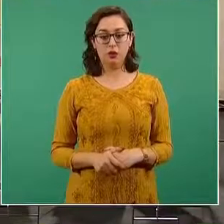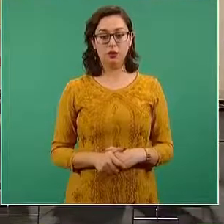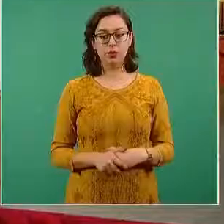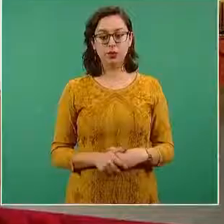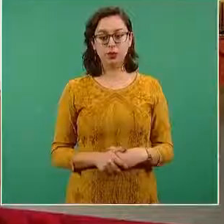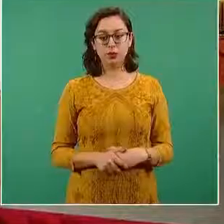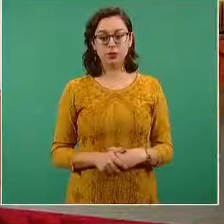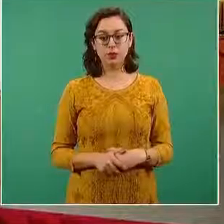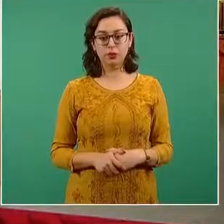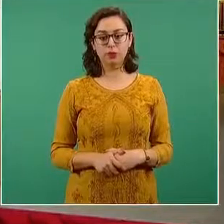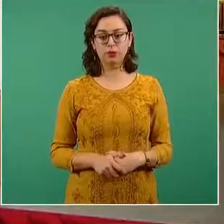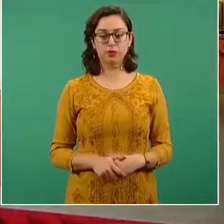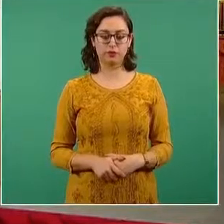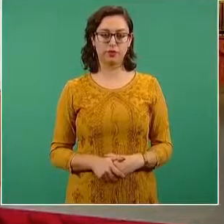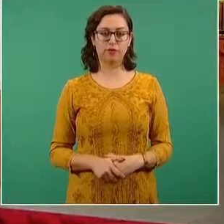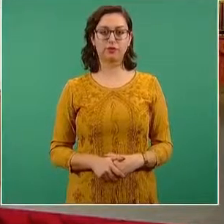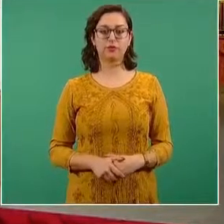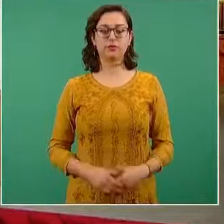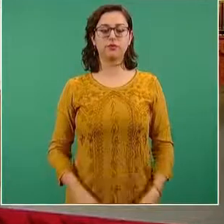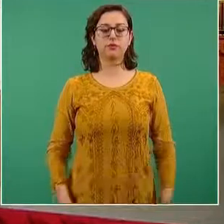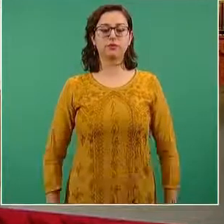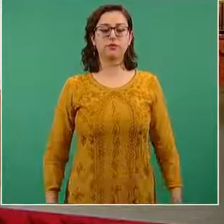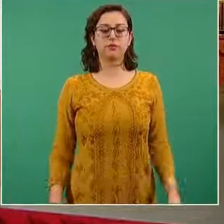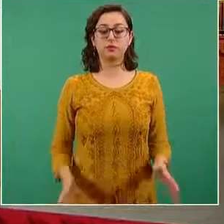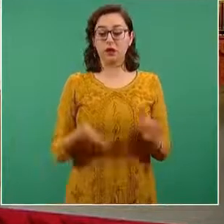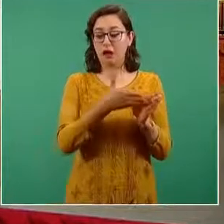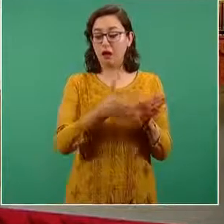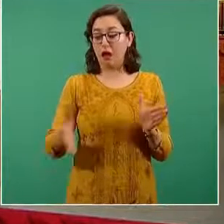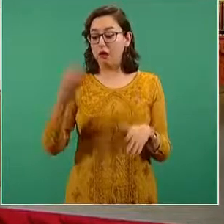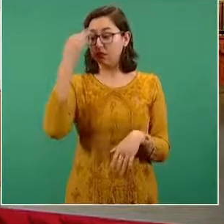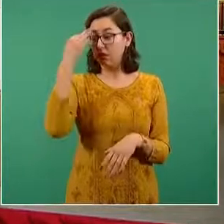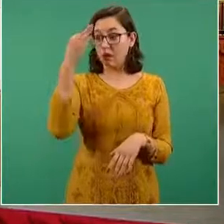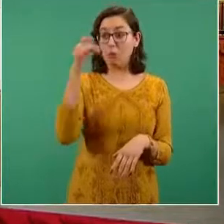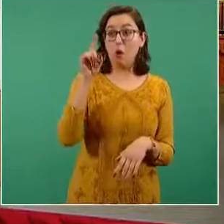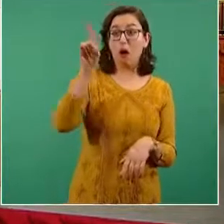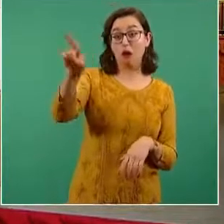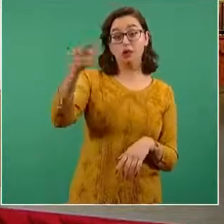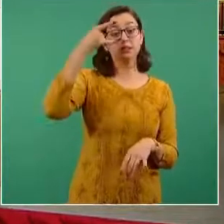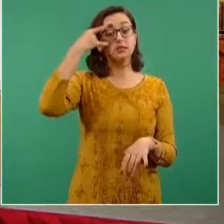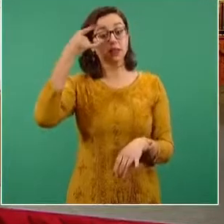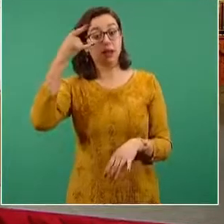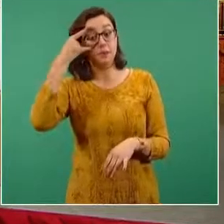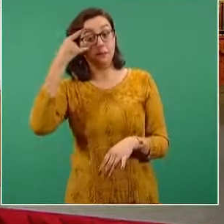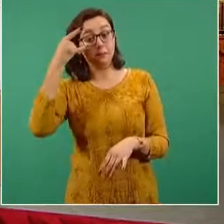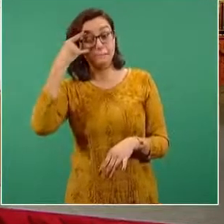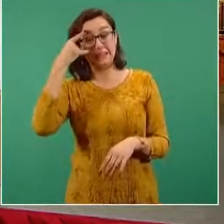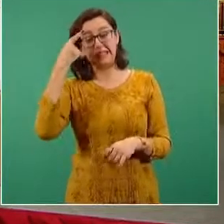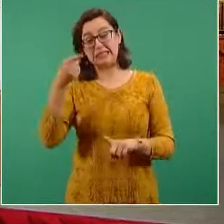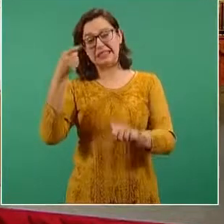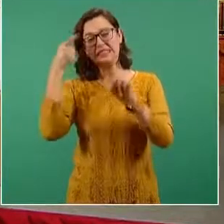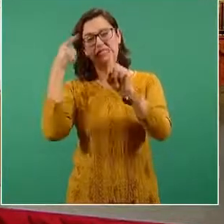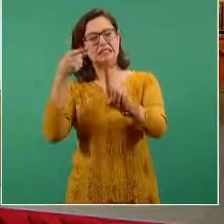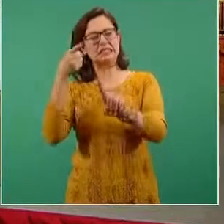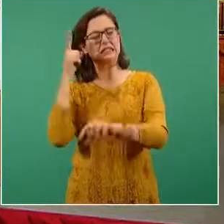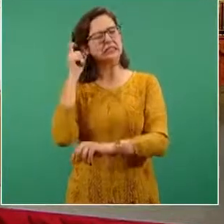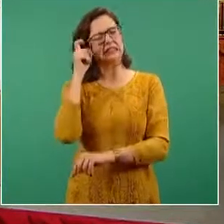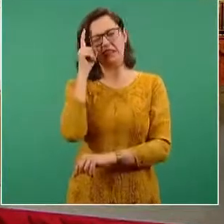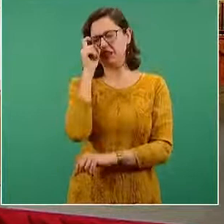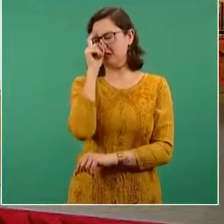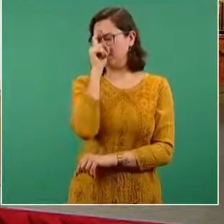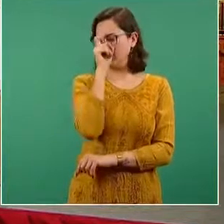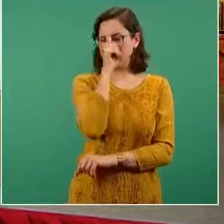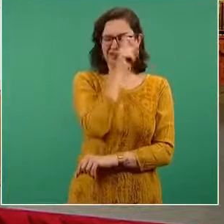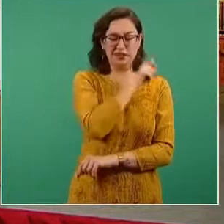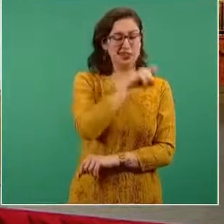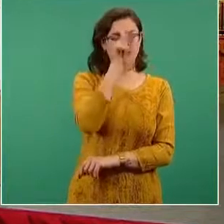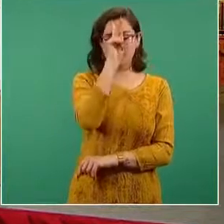de Campeche que haya sido durante este tiempo el mayor reto a vencer en el